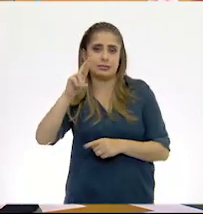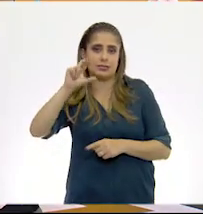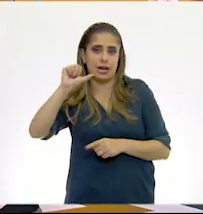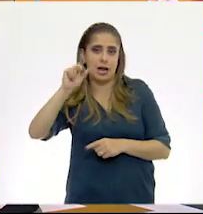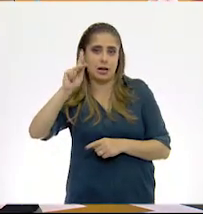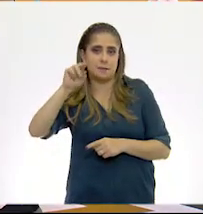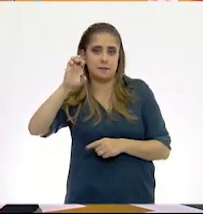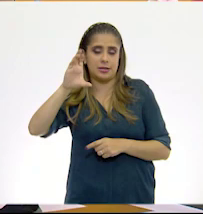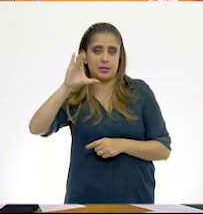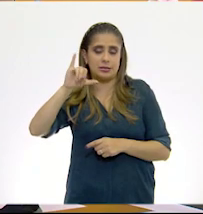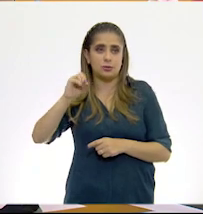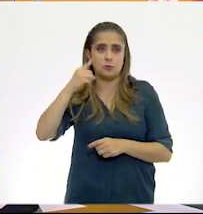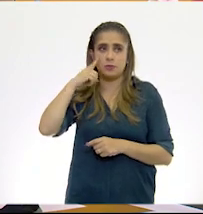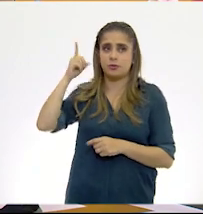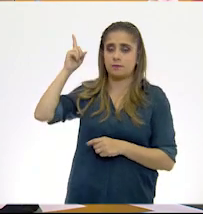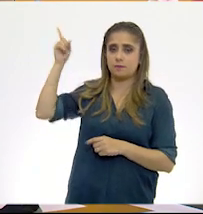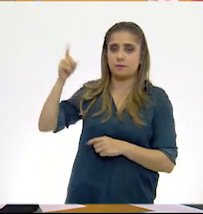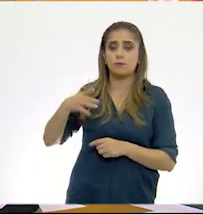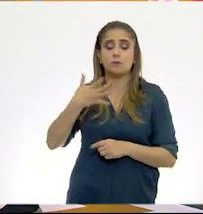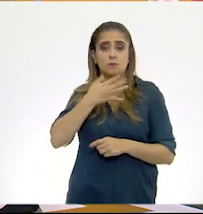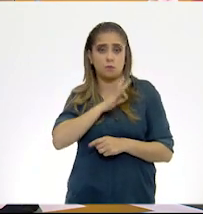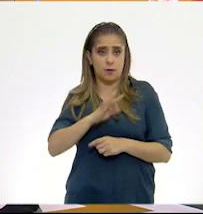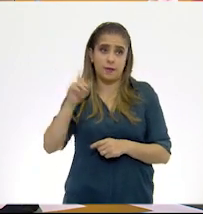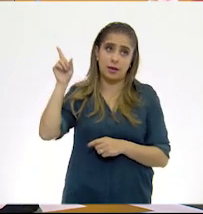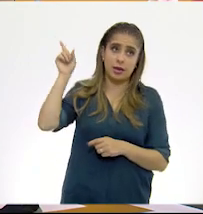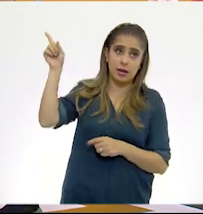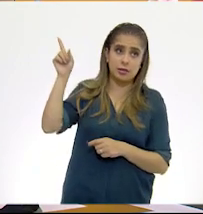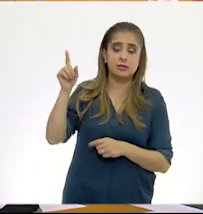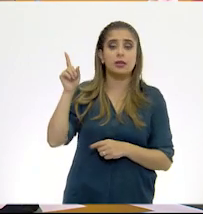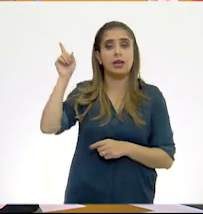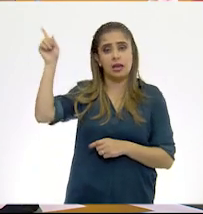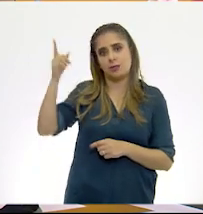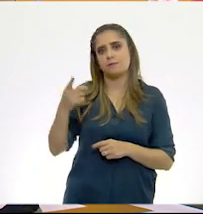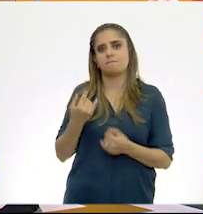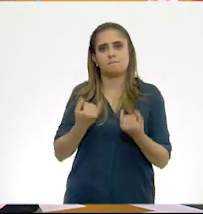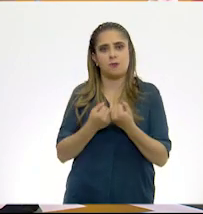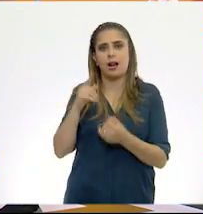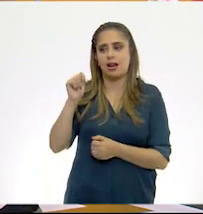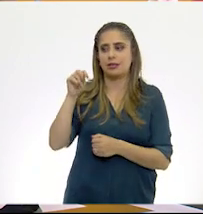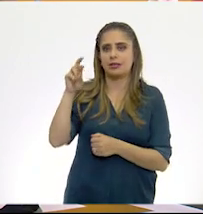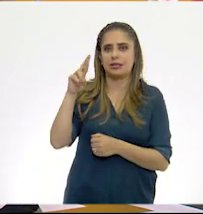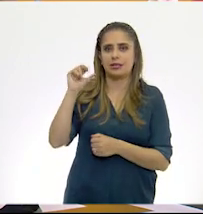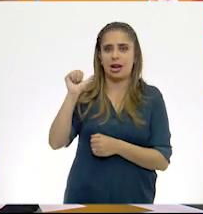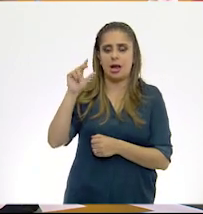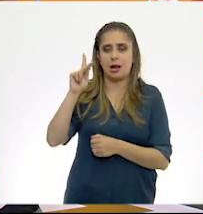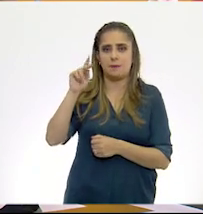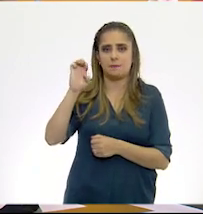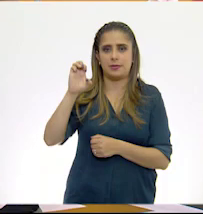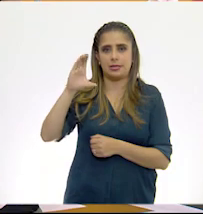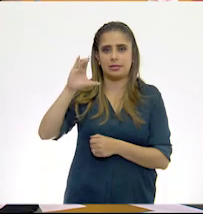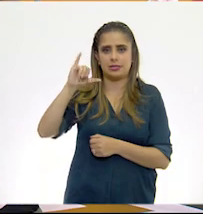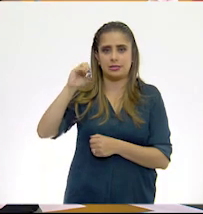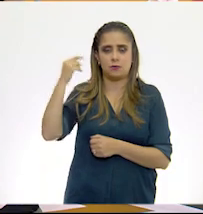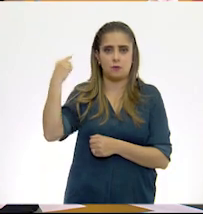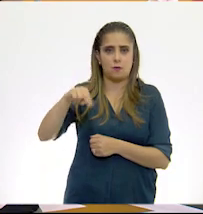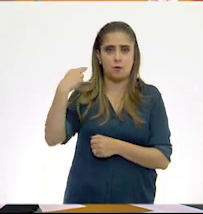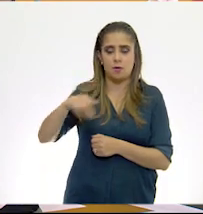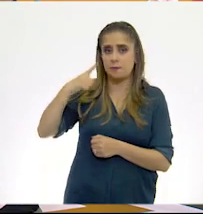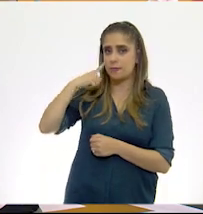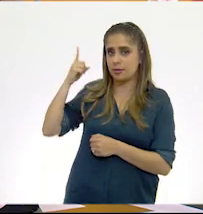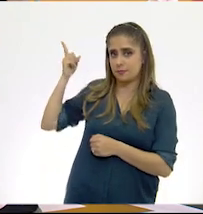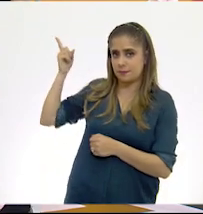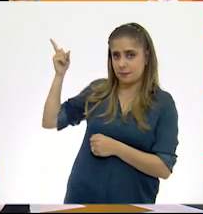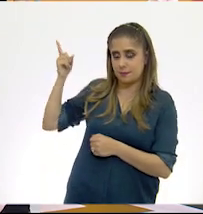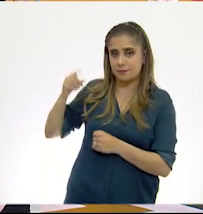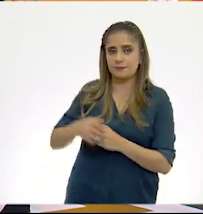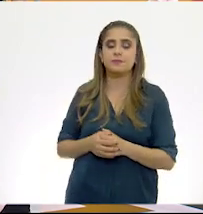Lo podemos ver de esta forma y es un trapecio. Ah, ¿sí? Claro. Ah, ya sé. Lo